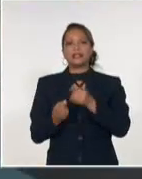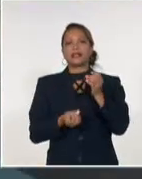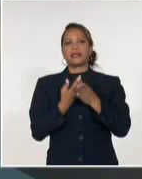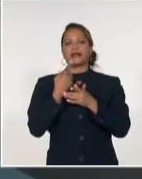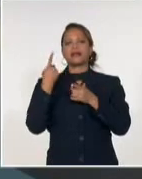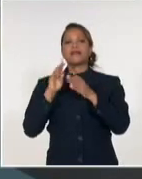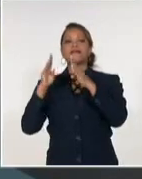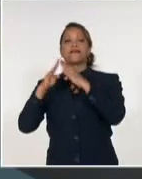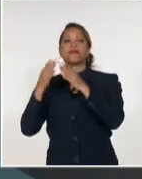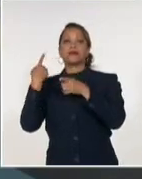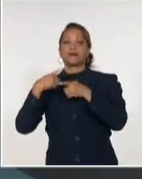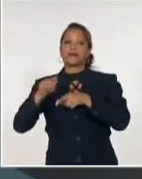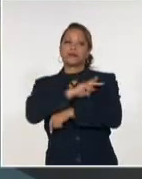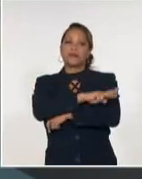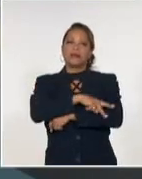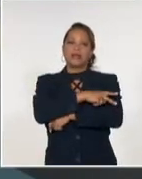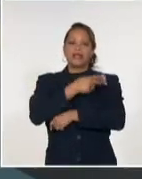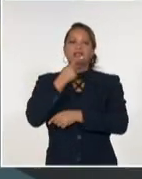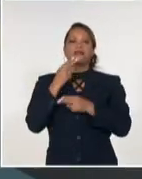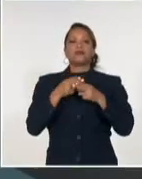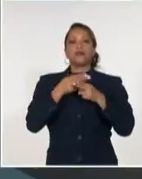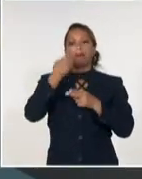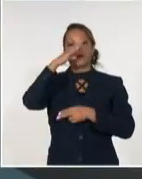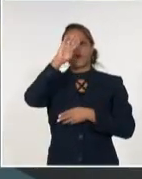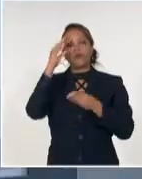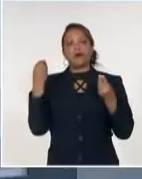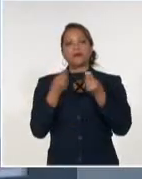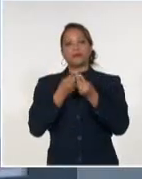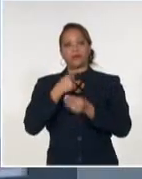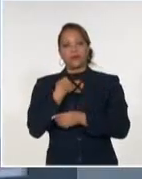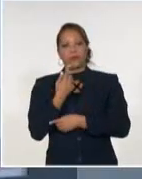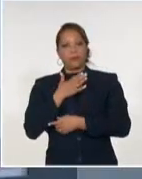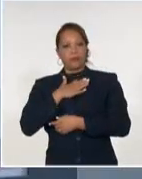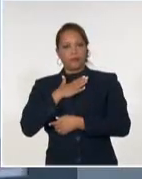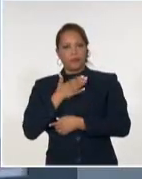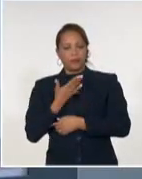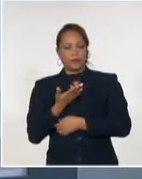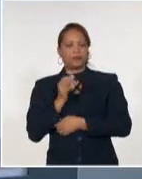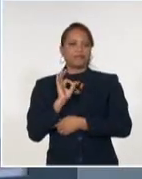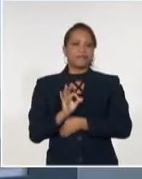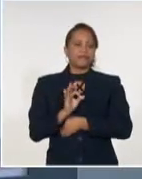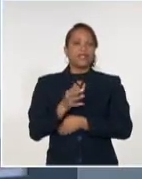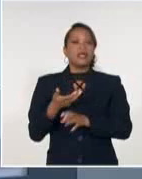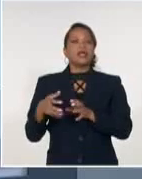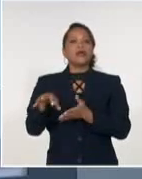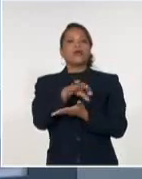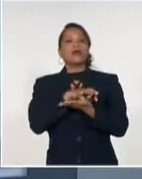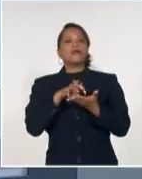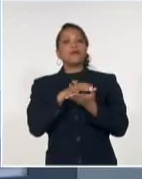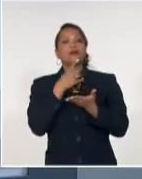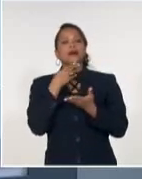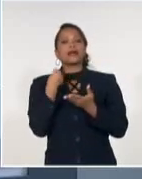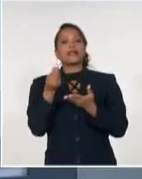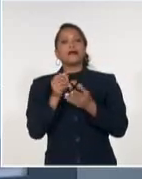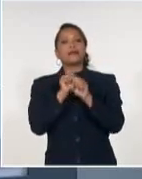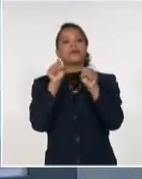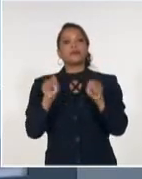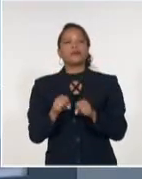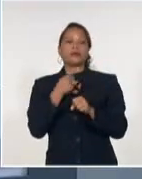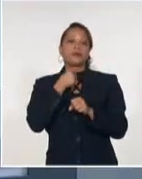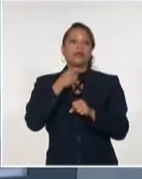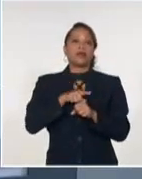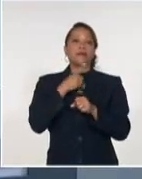exterior, Cuba va conmigo. Es un espacio que está diseñado para crear una plataforma que genere la posibilidad de que nuestros artistas,